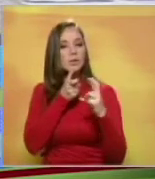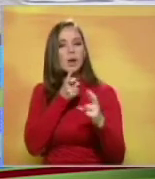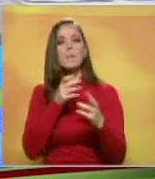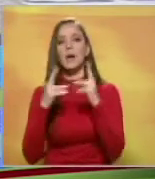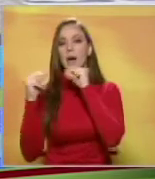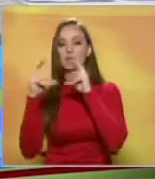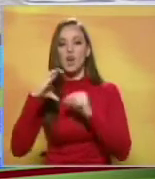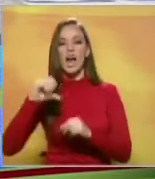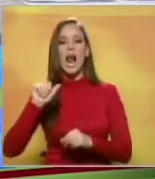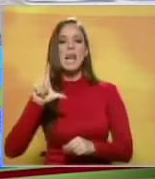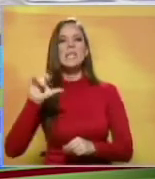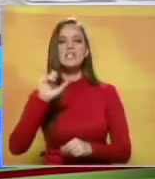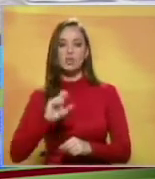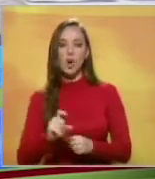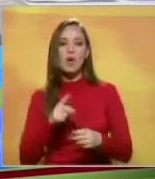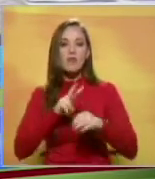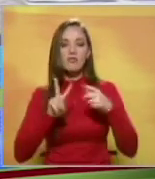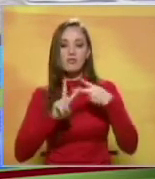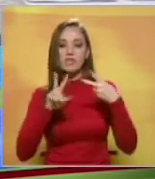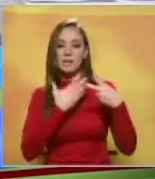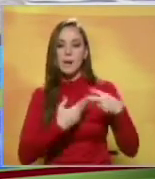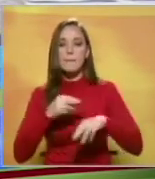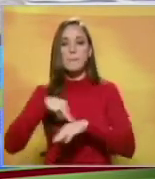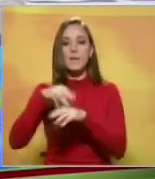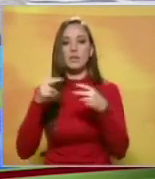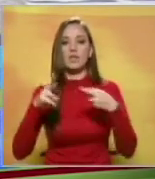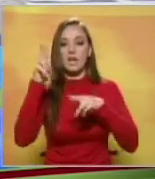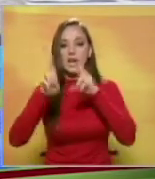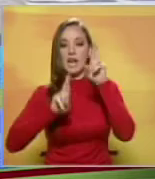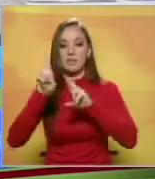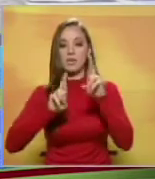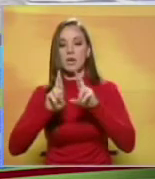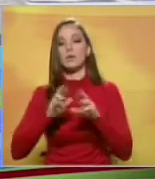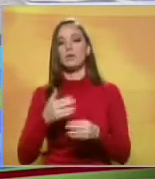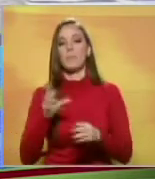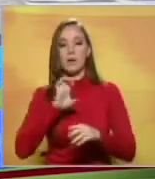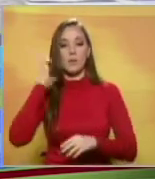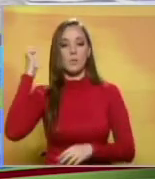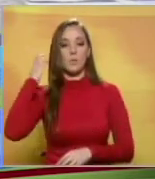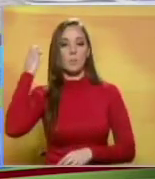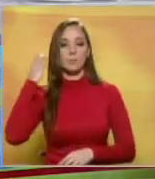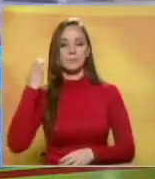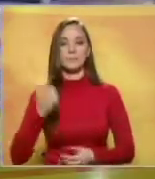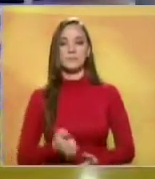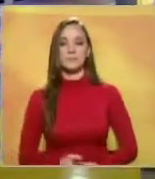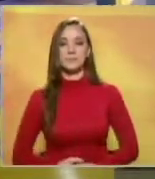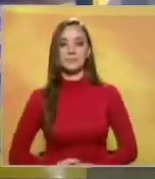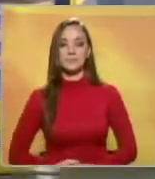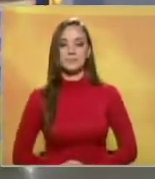calixto ortega viceministro de relaciones exteriores para europa